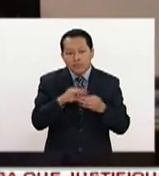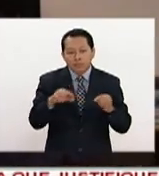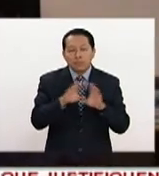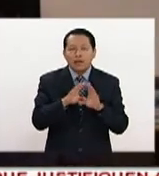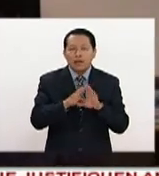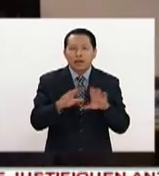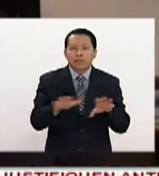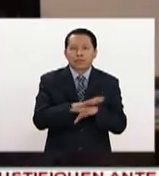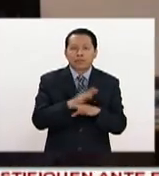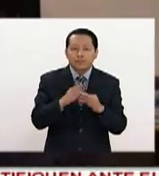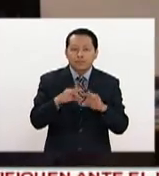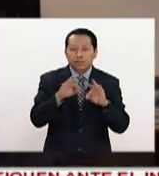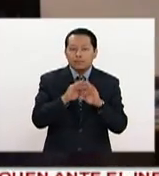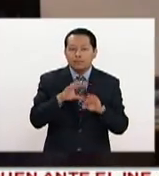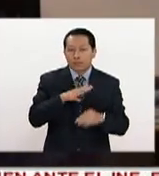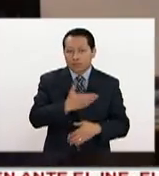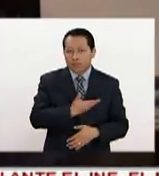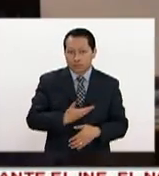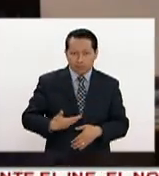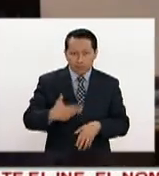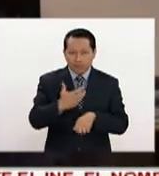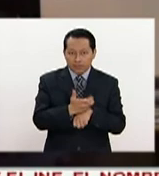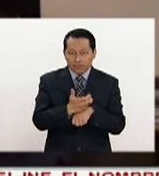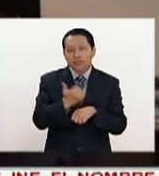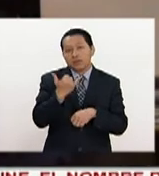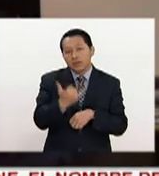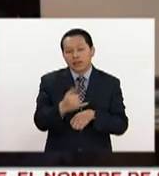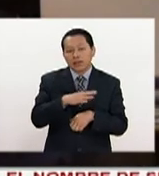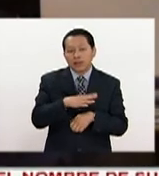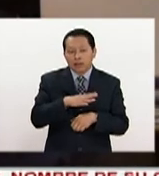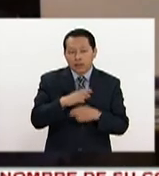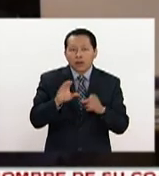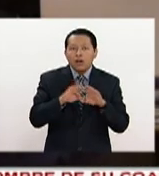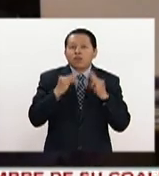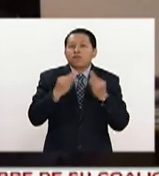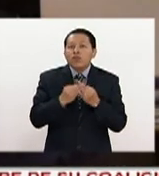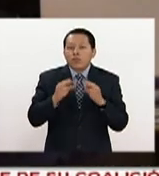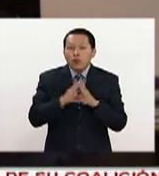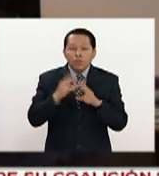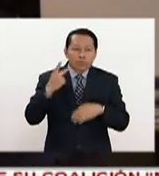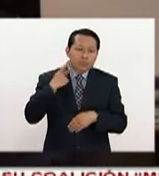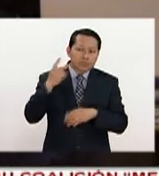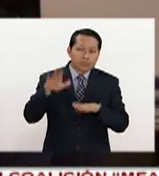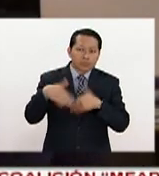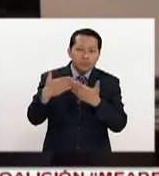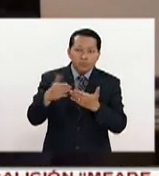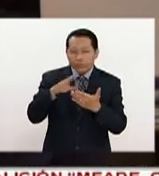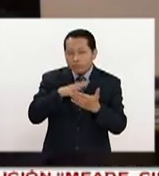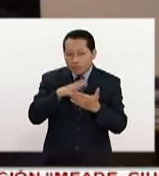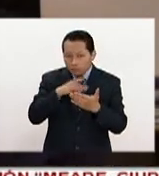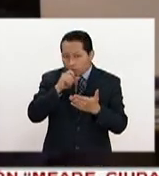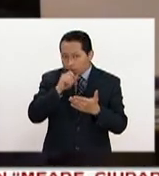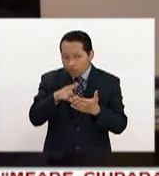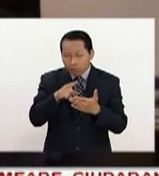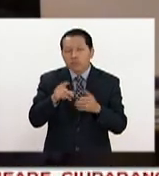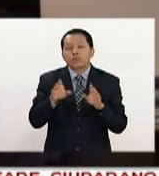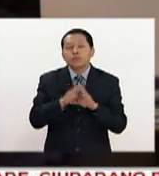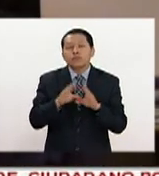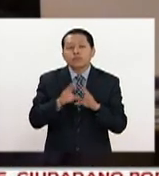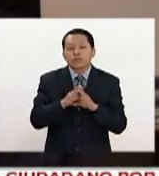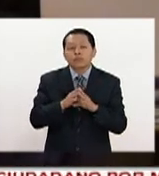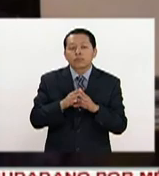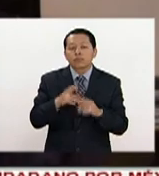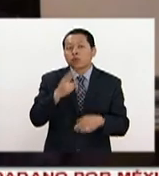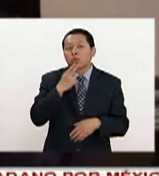muy importante en la presidencia de los Estados Unidos y el estilo de hacer política exterior sin filtros, como es el recurrir